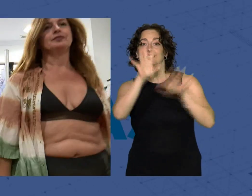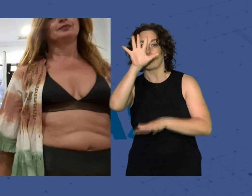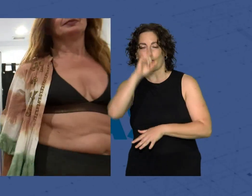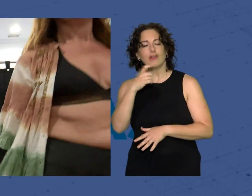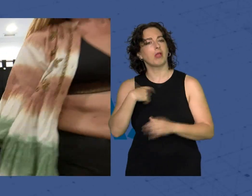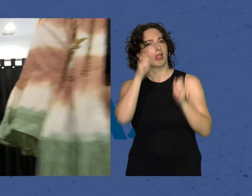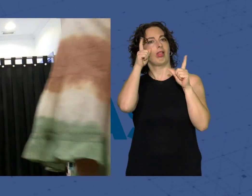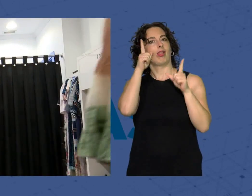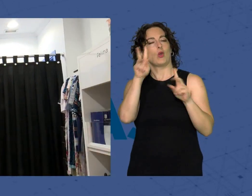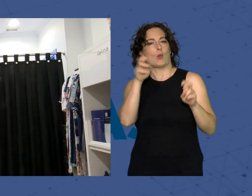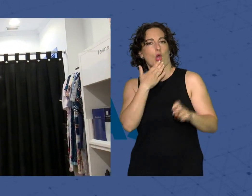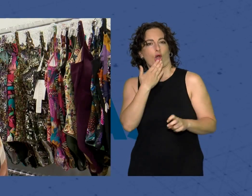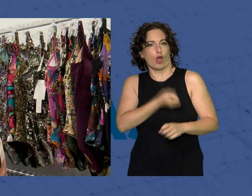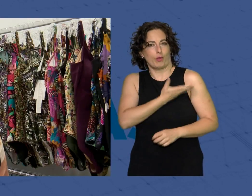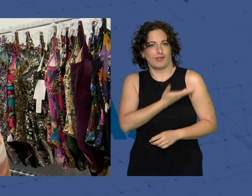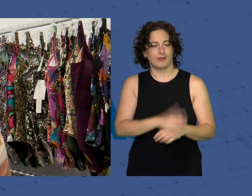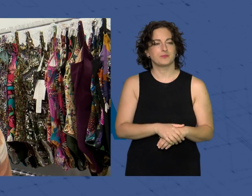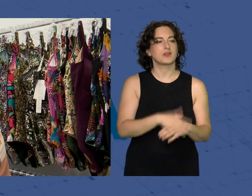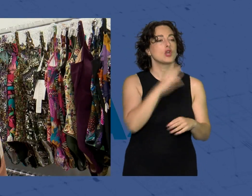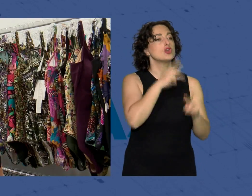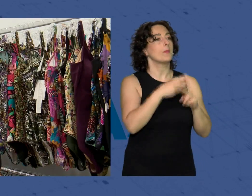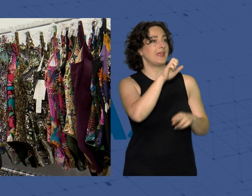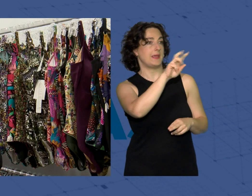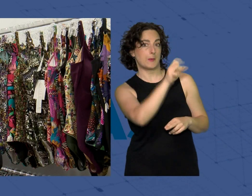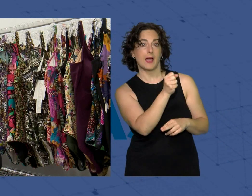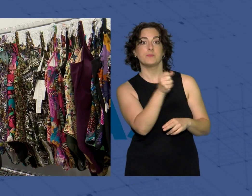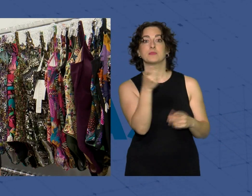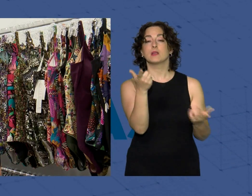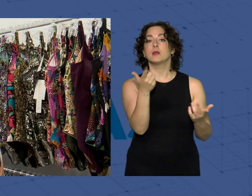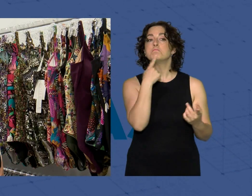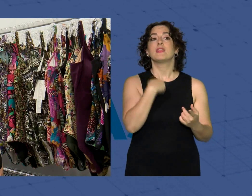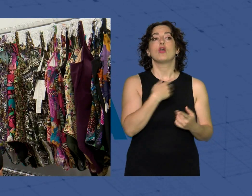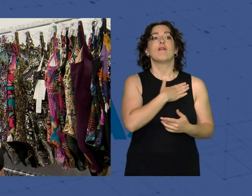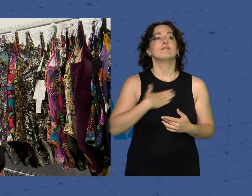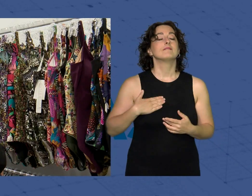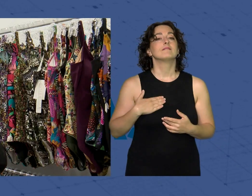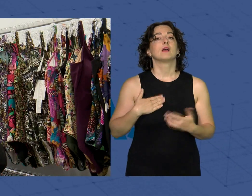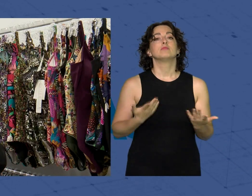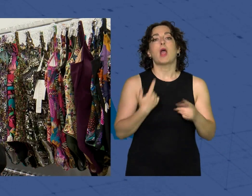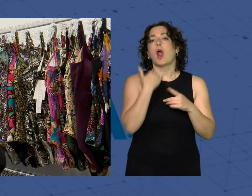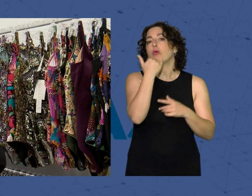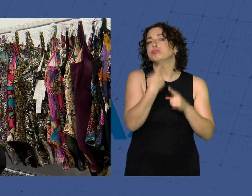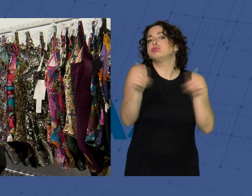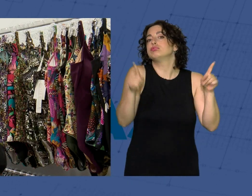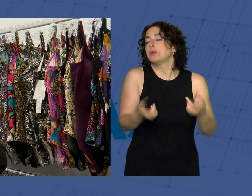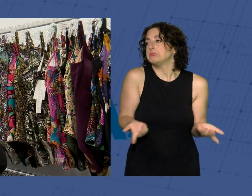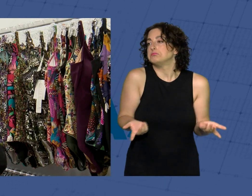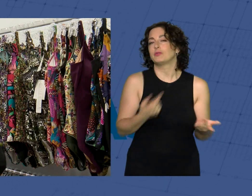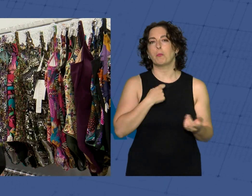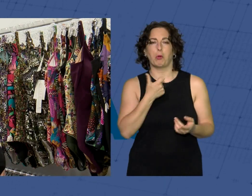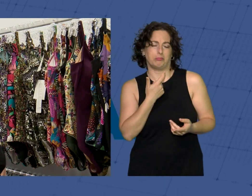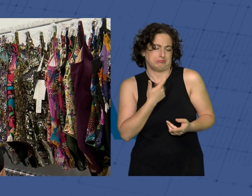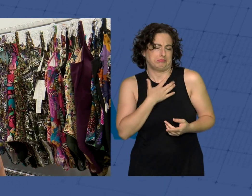descubierto un nuevo hobby. Me llamó Eva, me dijo que quería hacer algo distinto y bueno, soy un poco